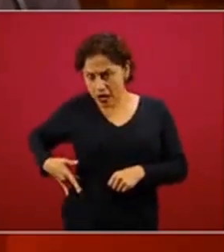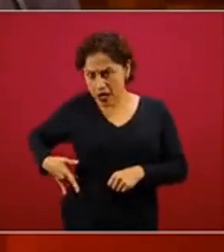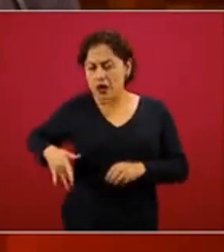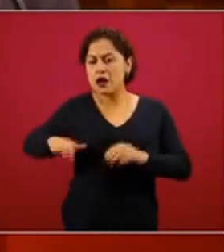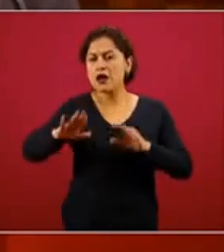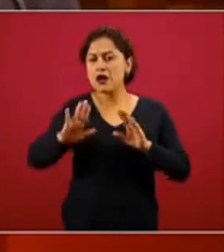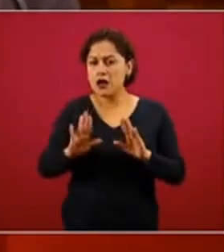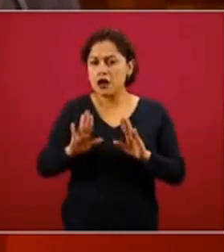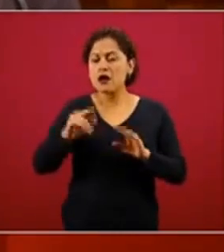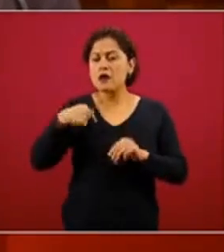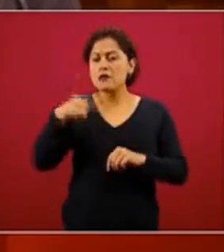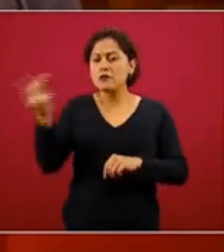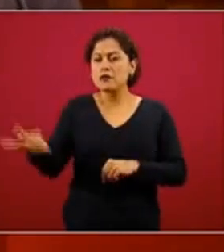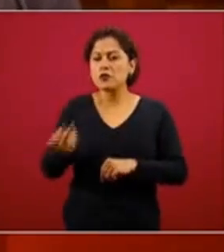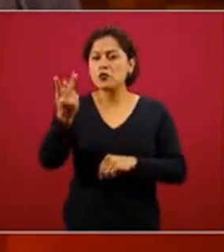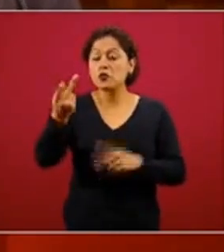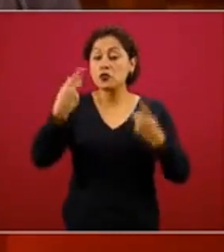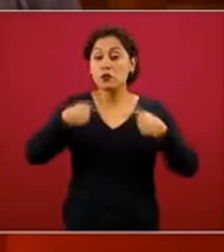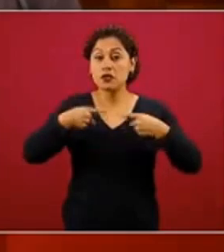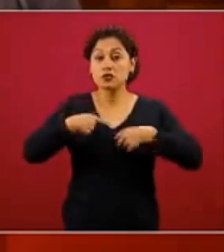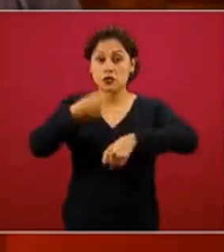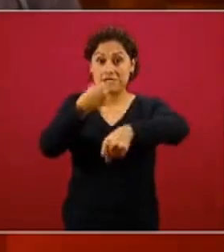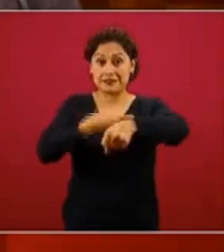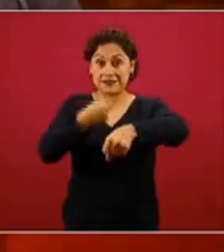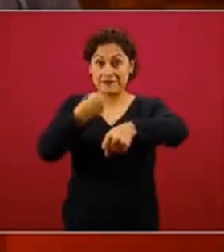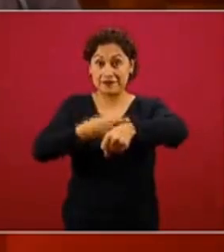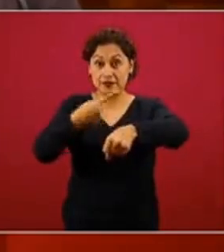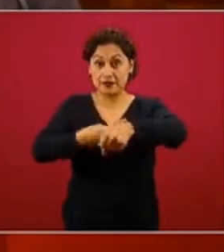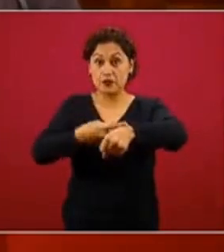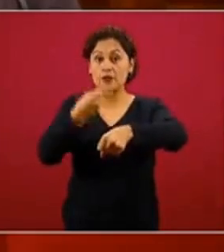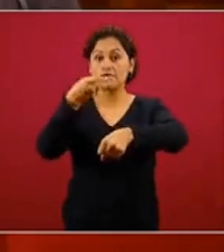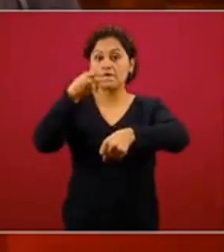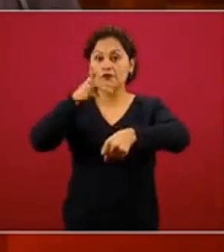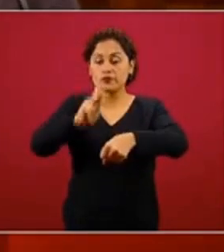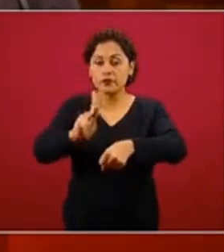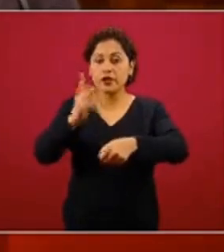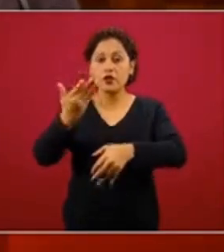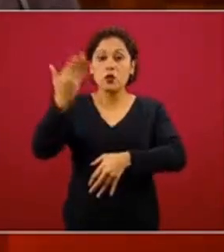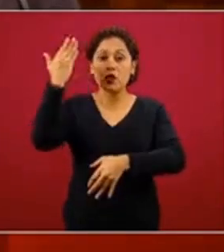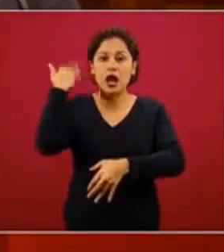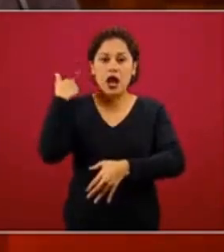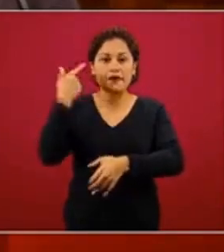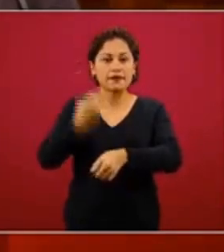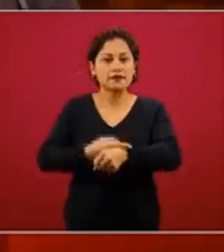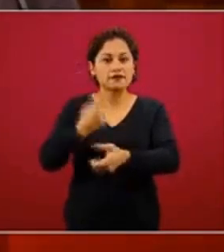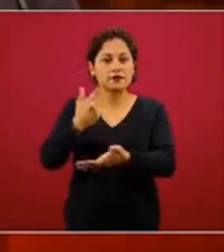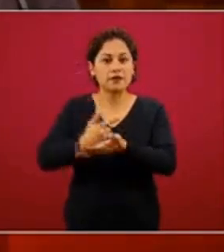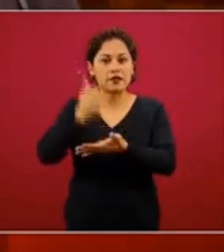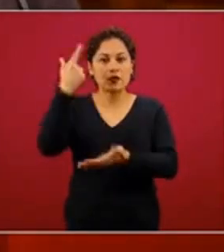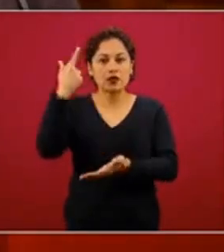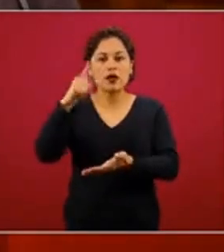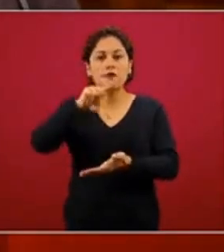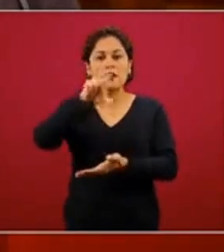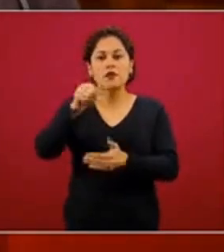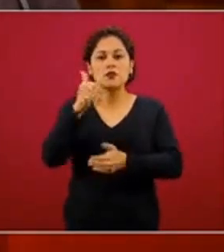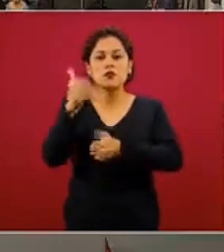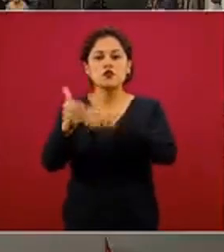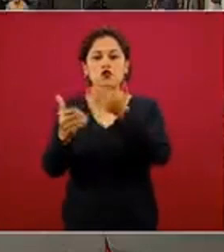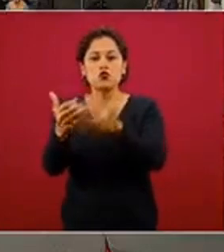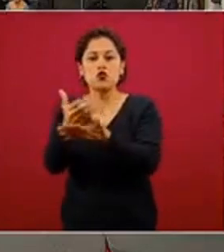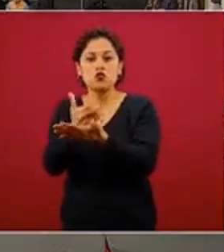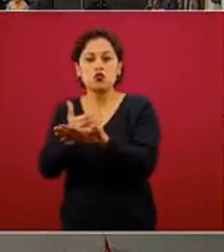pacientes que se enfermen de este virus y tengan una enfermedad grave o a lo mejor no tan grave y se recuperen, si pueden tener